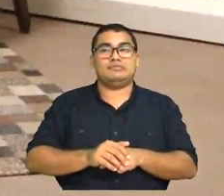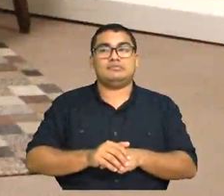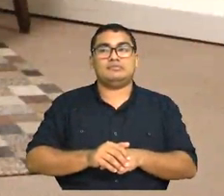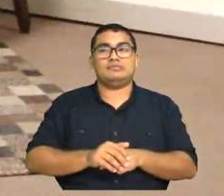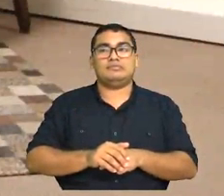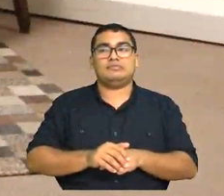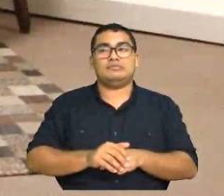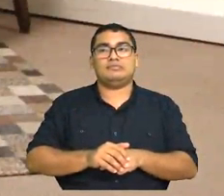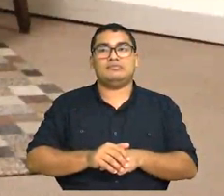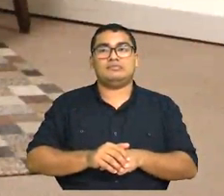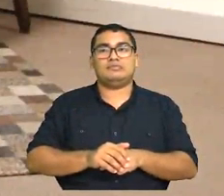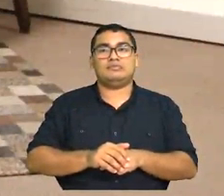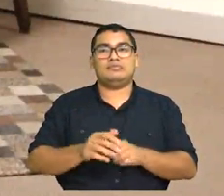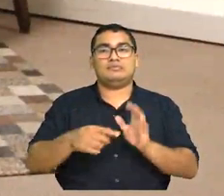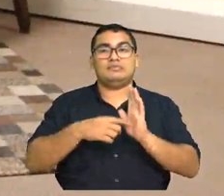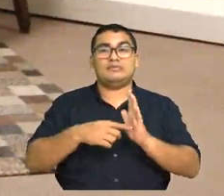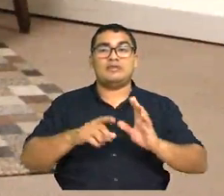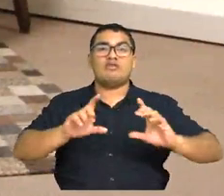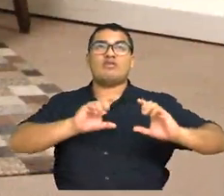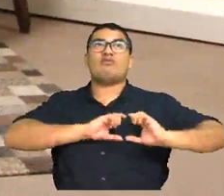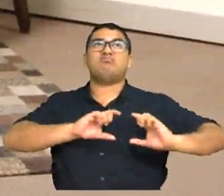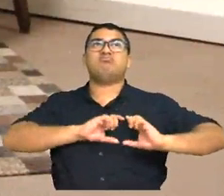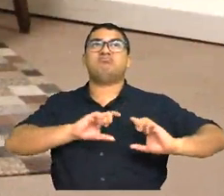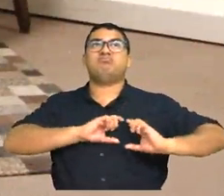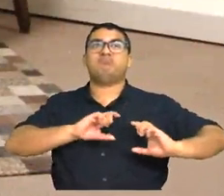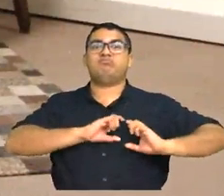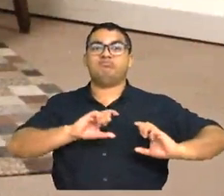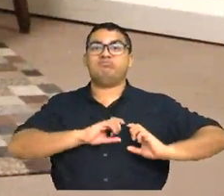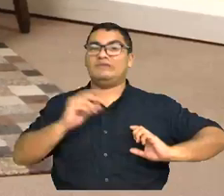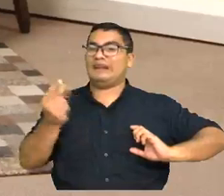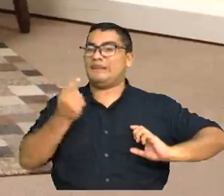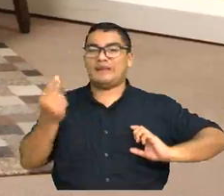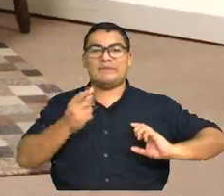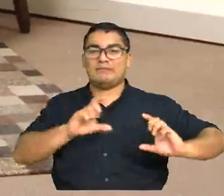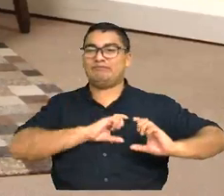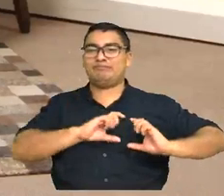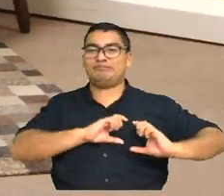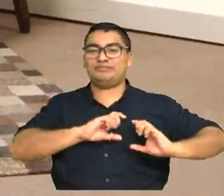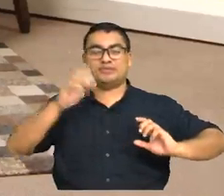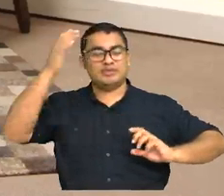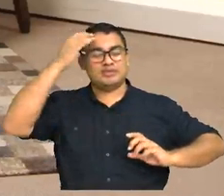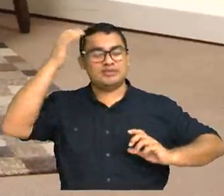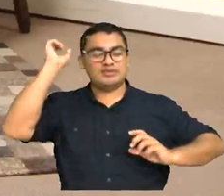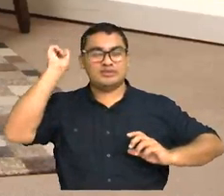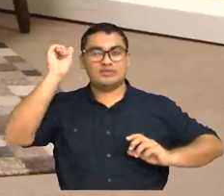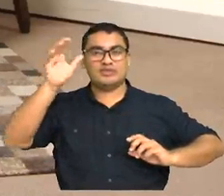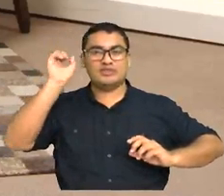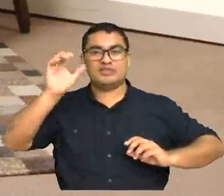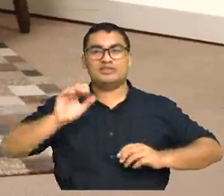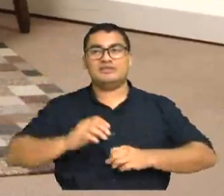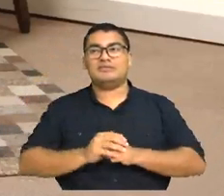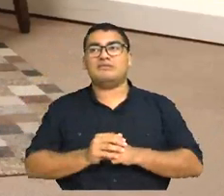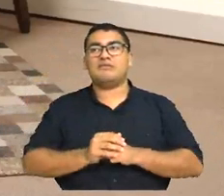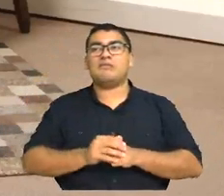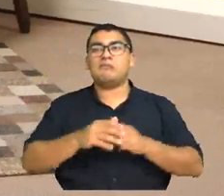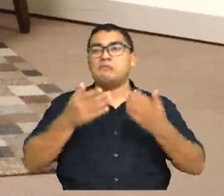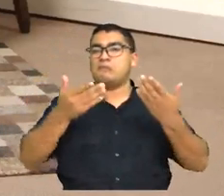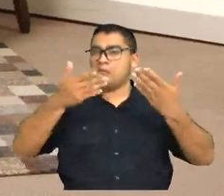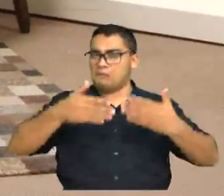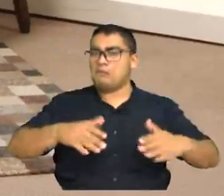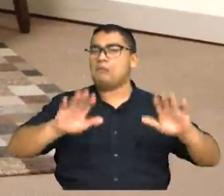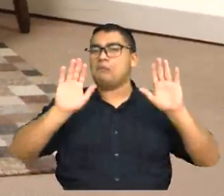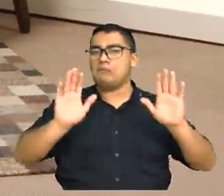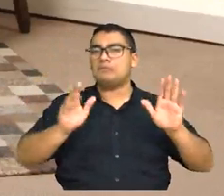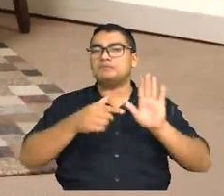síntoma. Es que frecuencia cardíaca acelerada, dolor de cabeza. Son parte de los síntomas. Son parte de los síntomas comunes que se presentan dependiendo